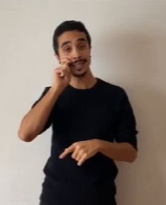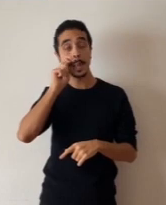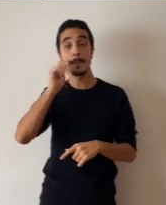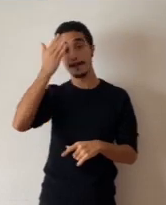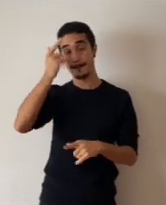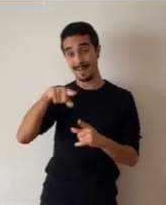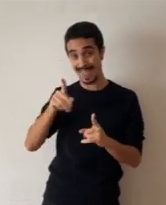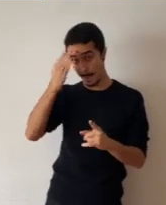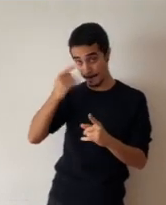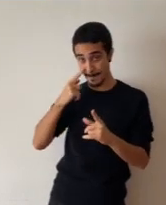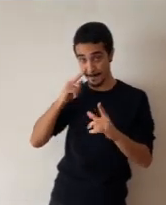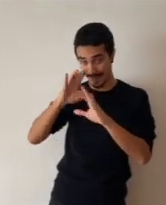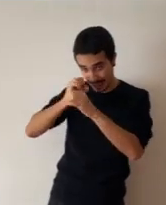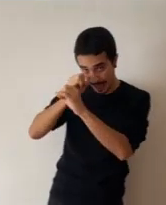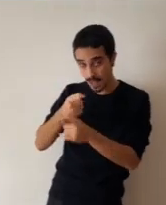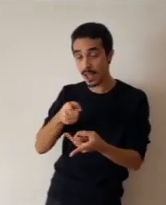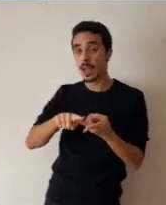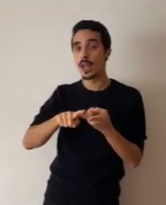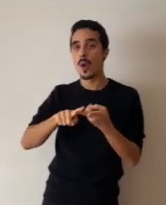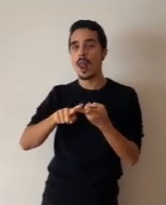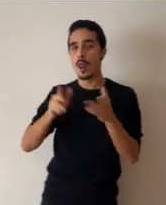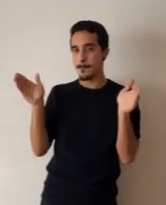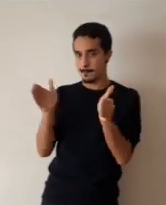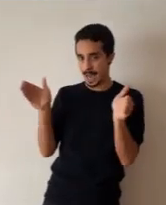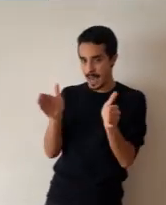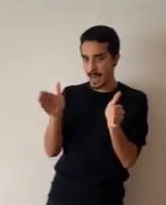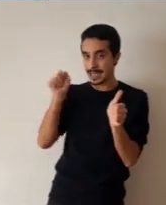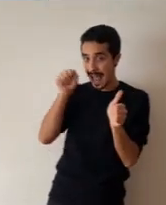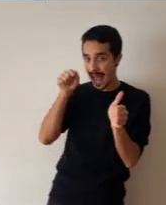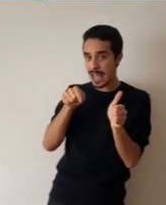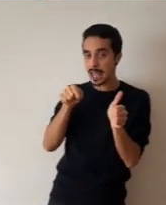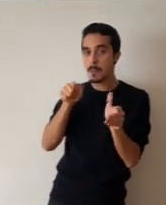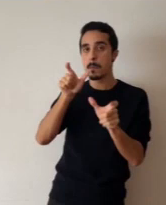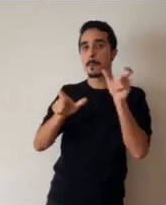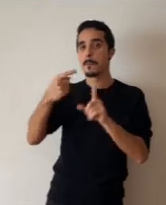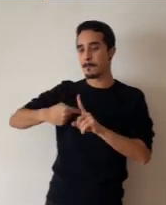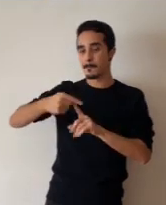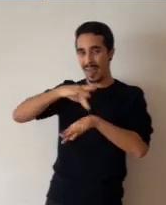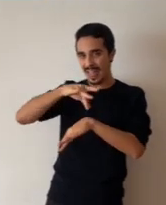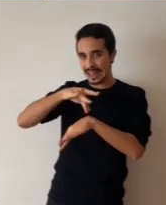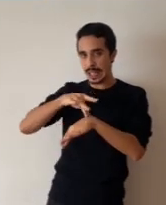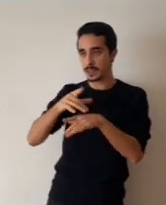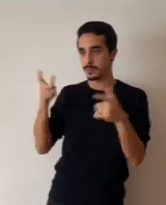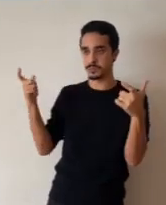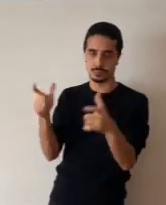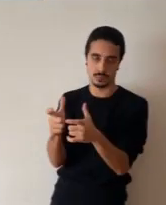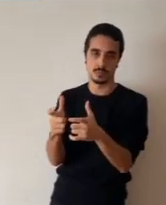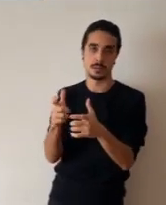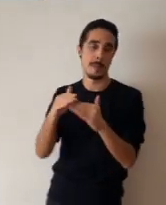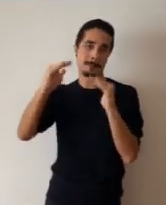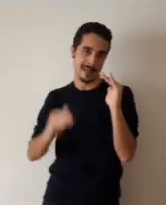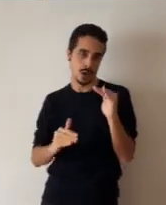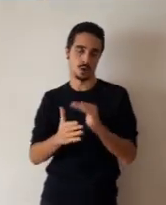Las consultas de pediatría de diabetes son consultas más pequeñas, porque allí hay muchos menos pacientes. Los pacientes